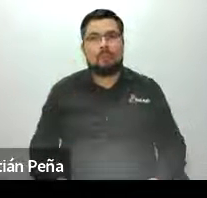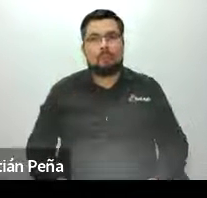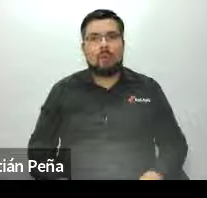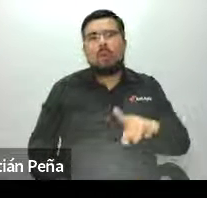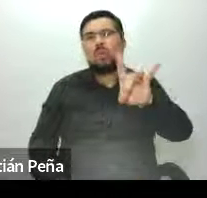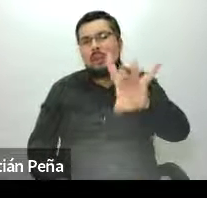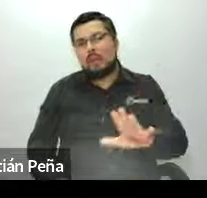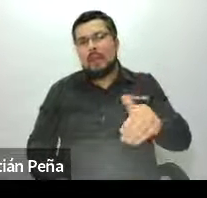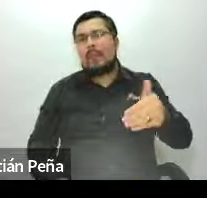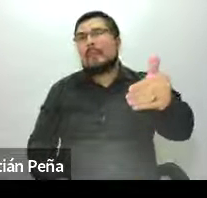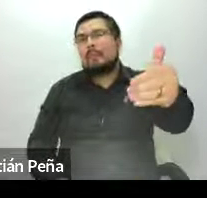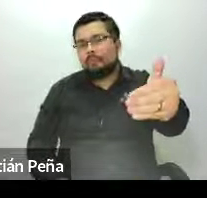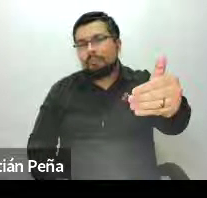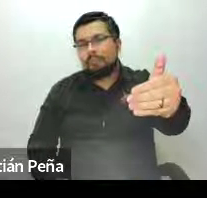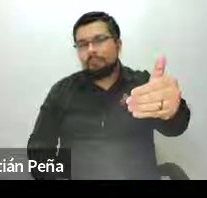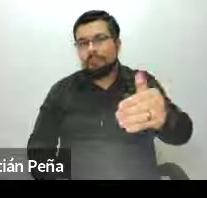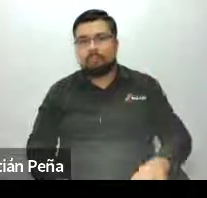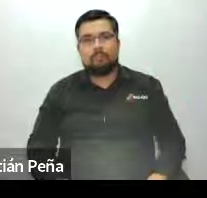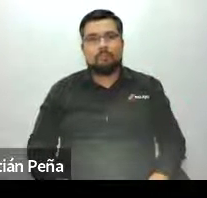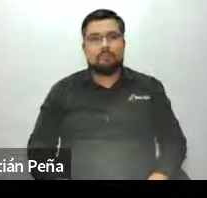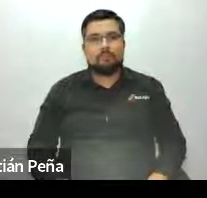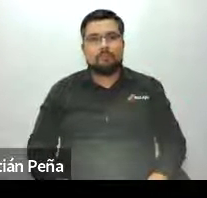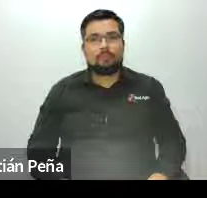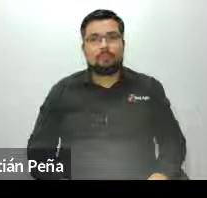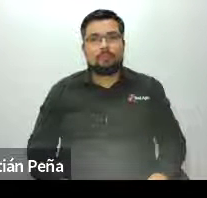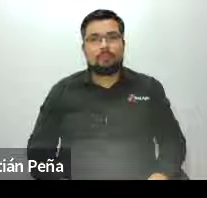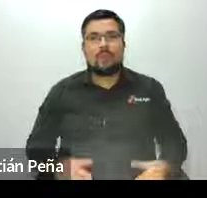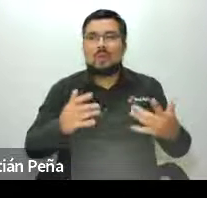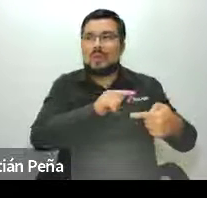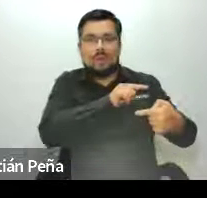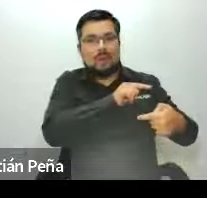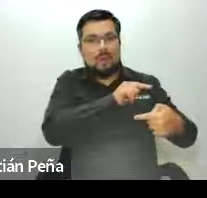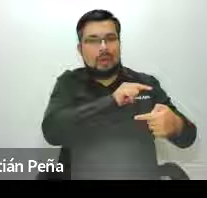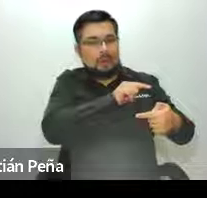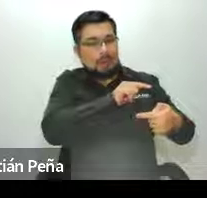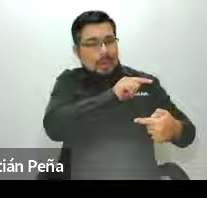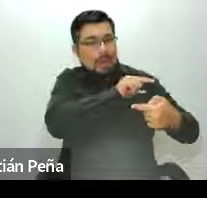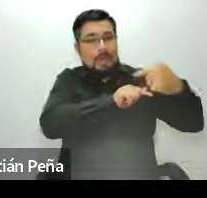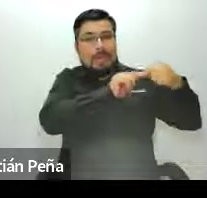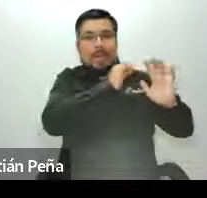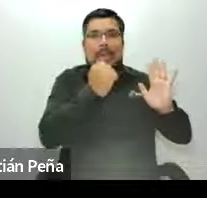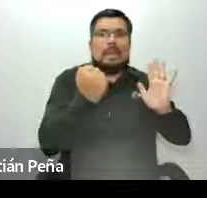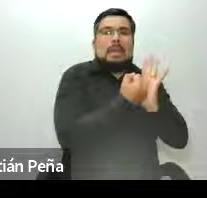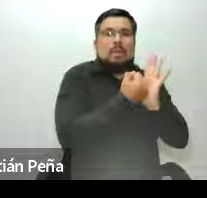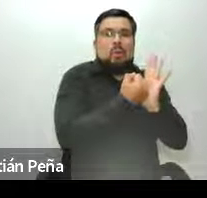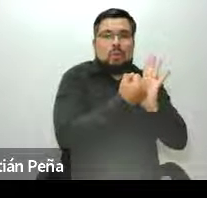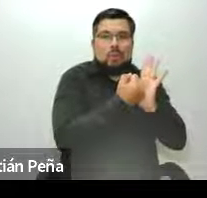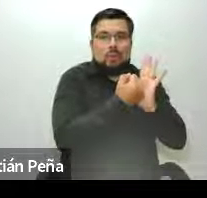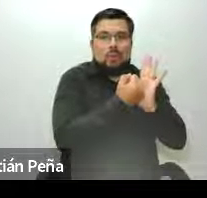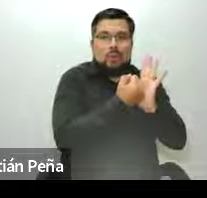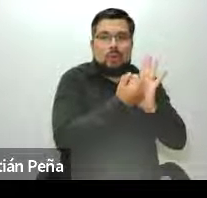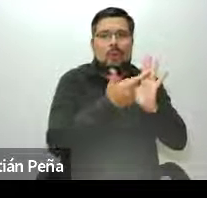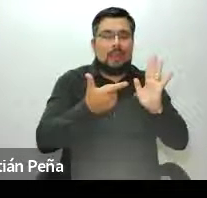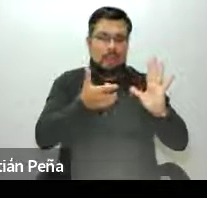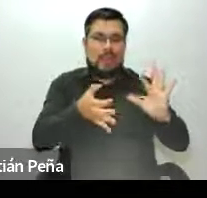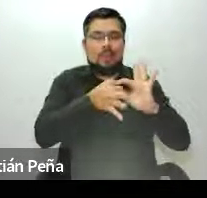todo el mundo sabía que eso estaba, ¿no es cierto? Son hitos, ¿no?, que están asociados al currículum y que